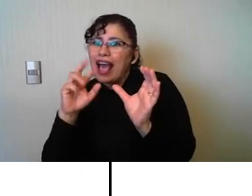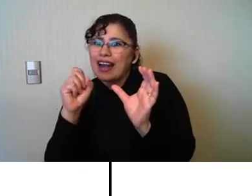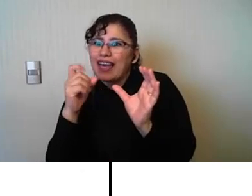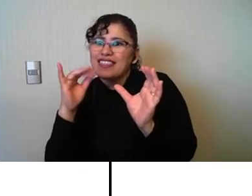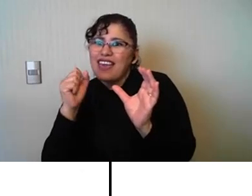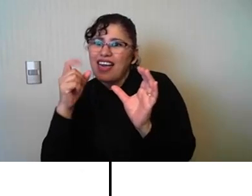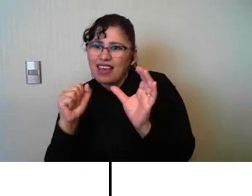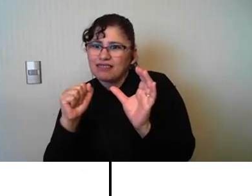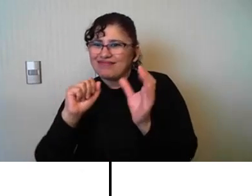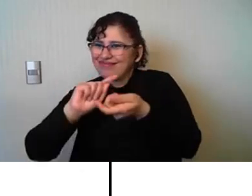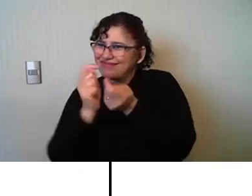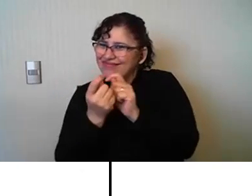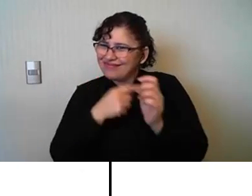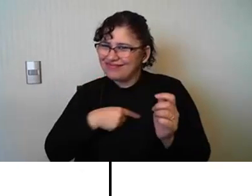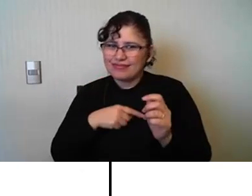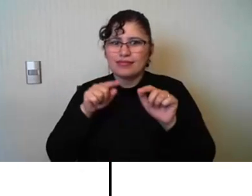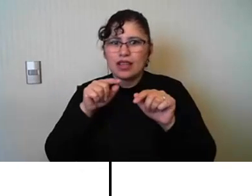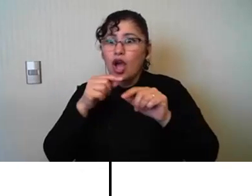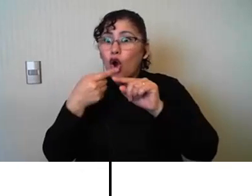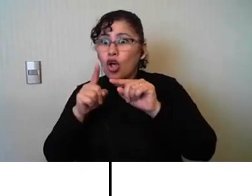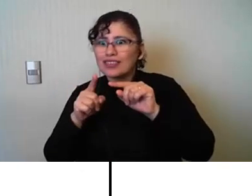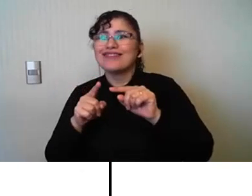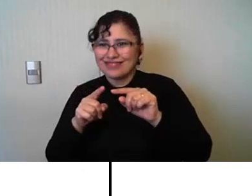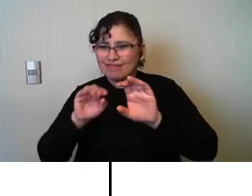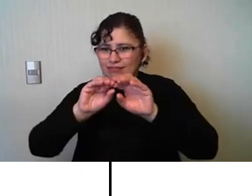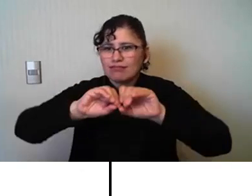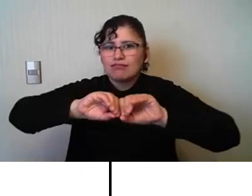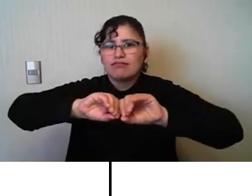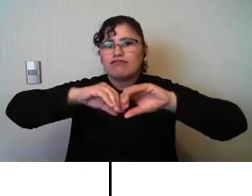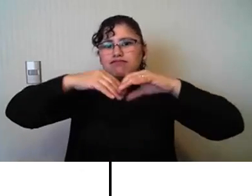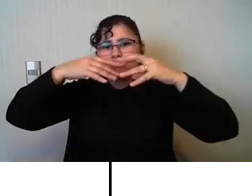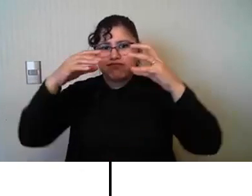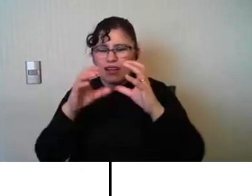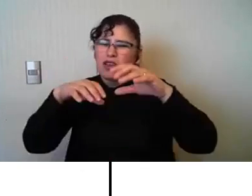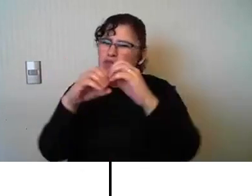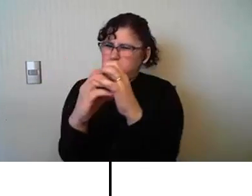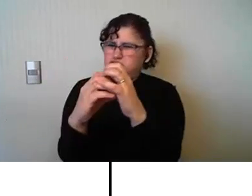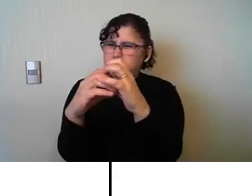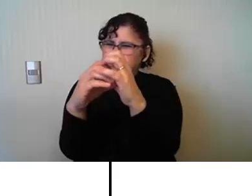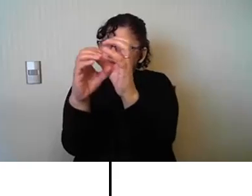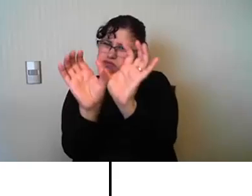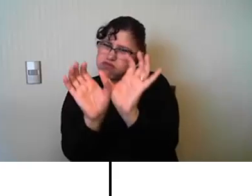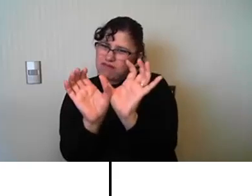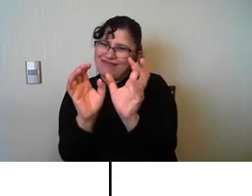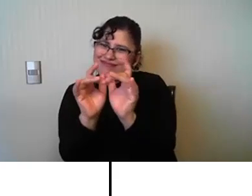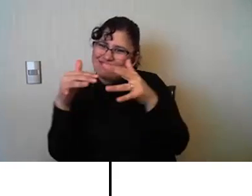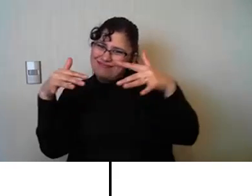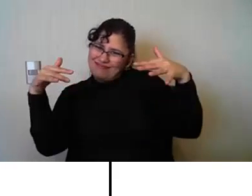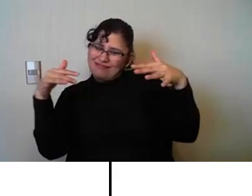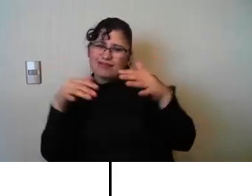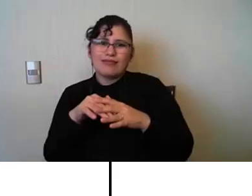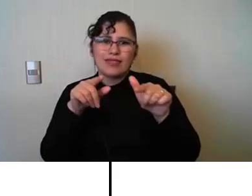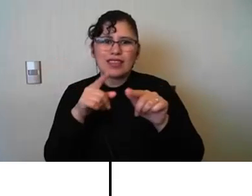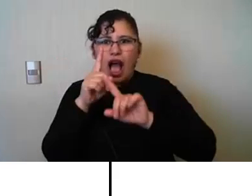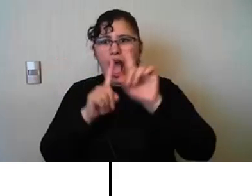que estas fibras tienen otro sentido respecto a estas. Estas van subiendo y estas van en forma transversal. ¿Ya? En algún